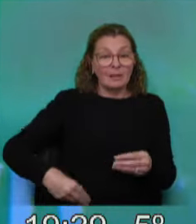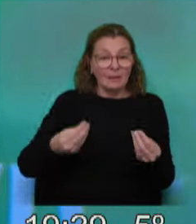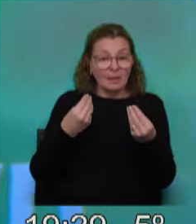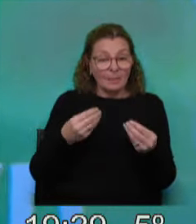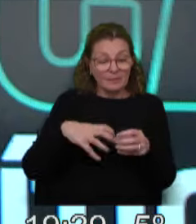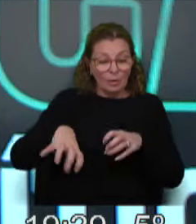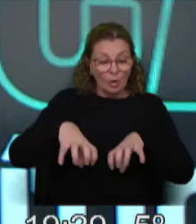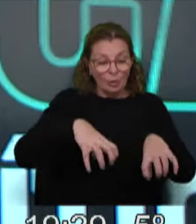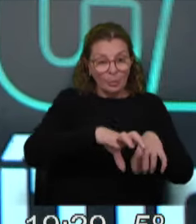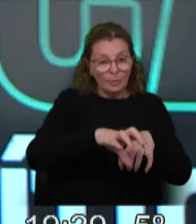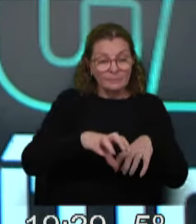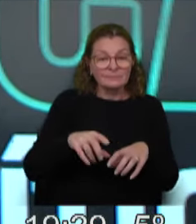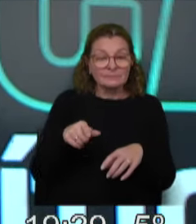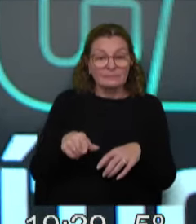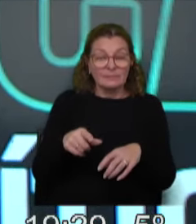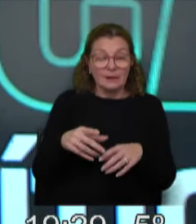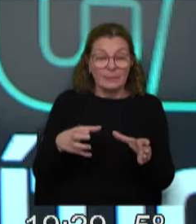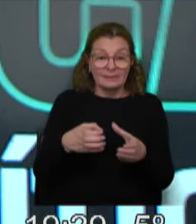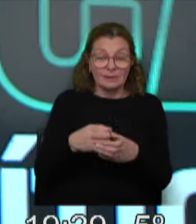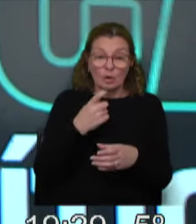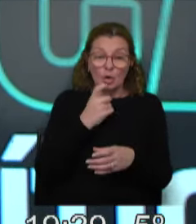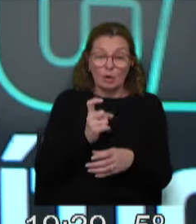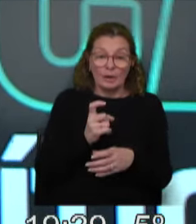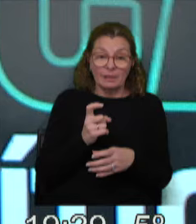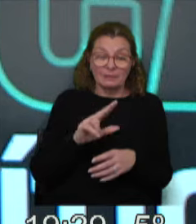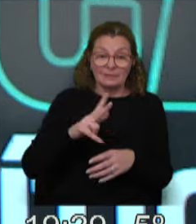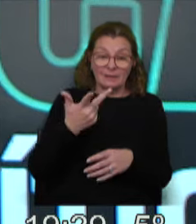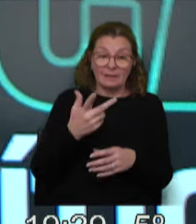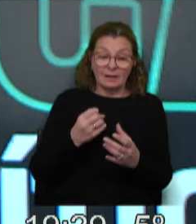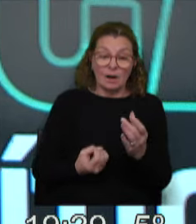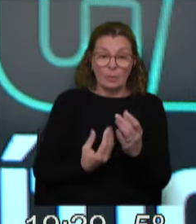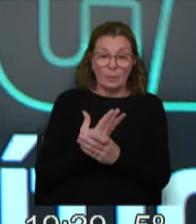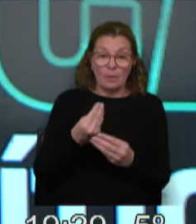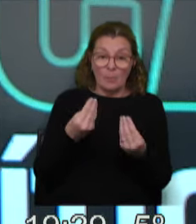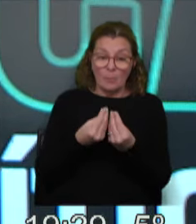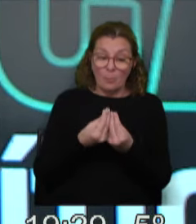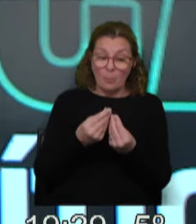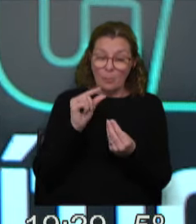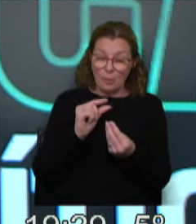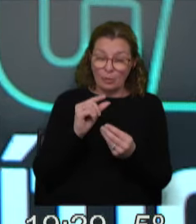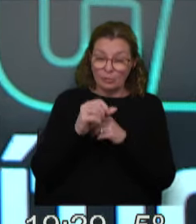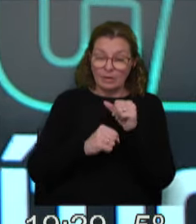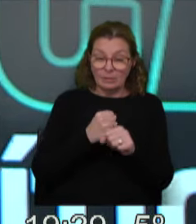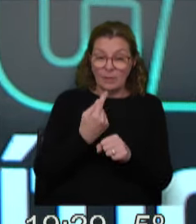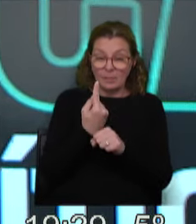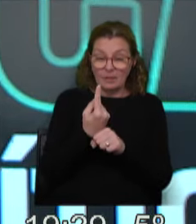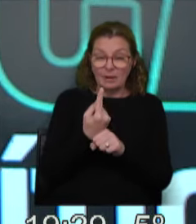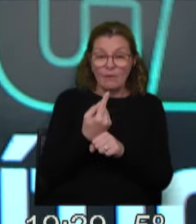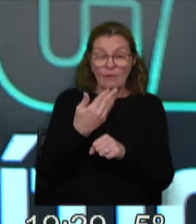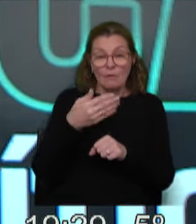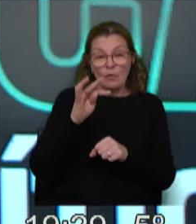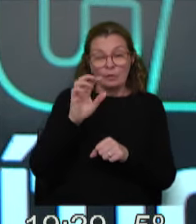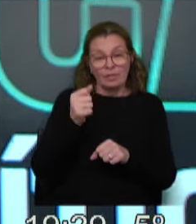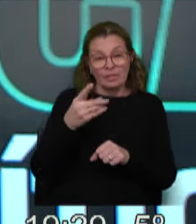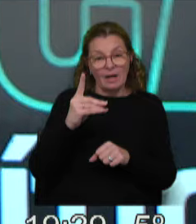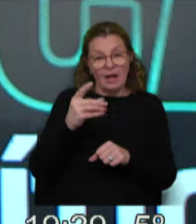los sectores Bueno ahí el partido Colorado está atravesando su tercera renovación en muy pocos años no Porque primero fue bordaver y como la renovación